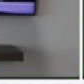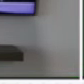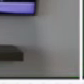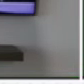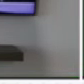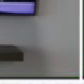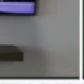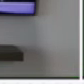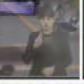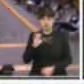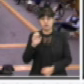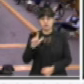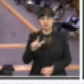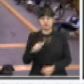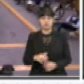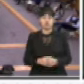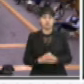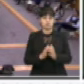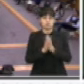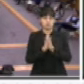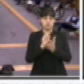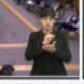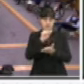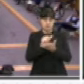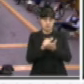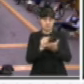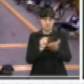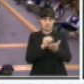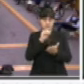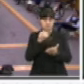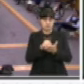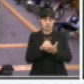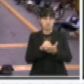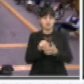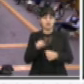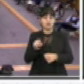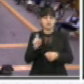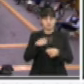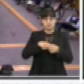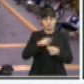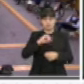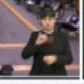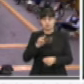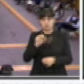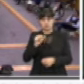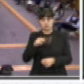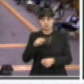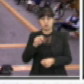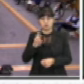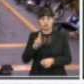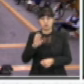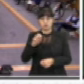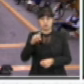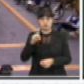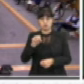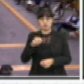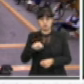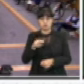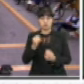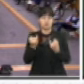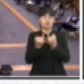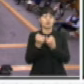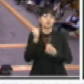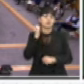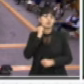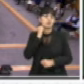creo que hay una situación muy real el presidente de la república publicó en el diario oficial El plan B